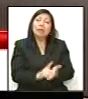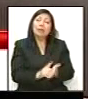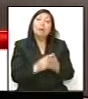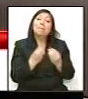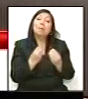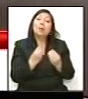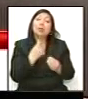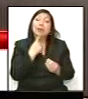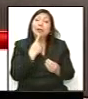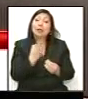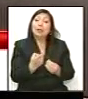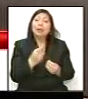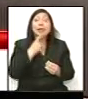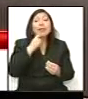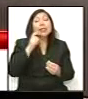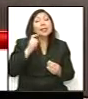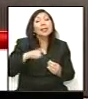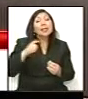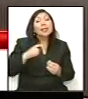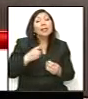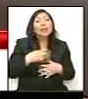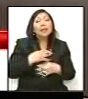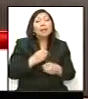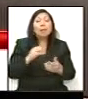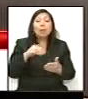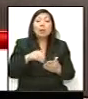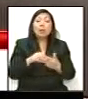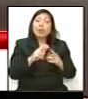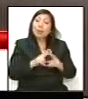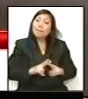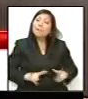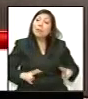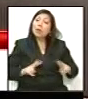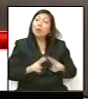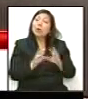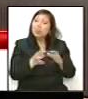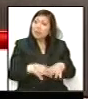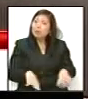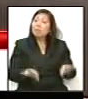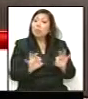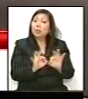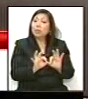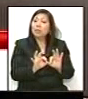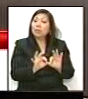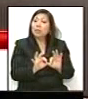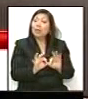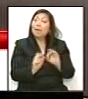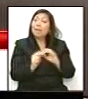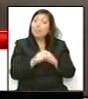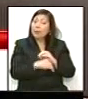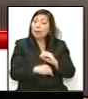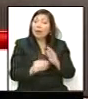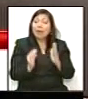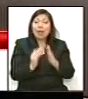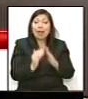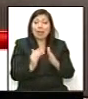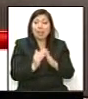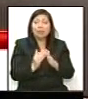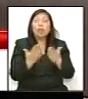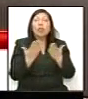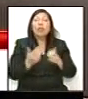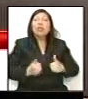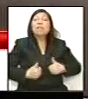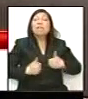porque declara la necesidad e interés de poner en valor un importante patrimonio de la nación como es la Casa Hacienda, donde